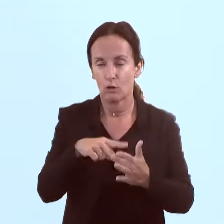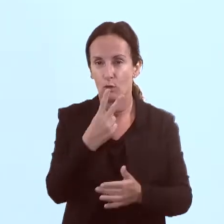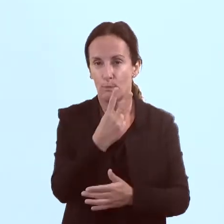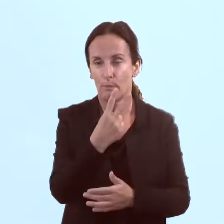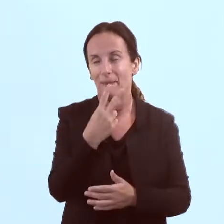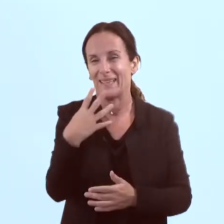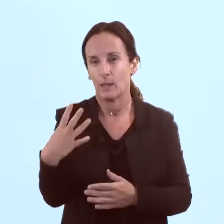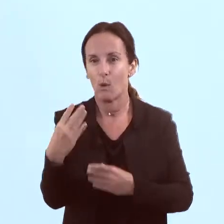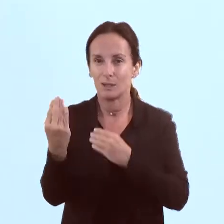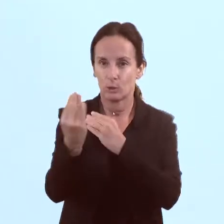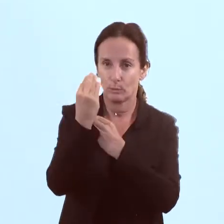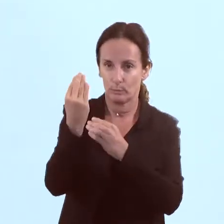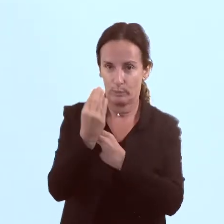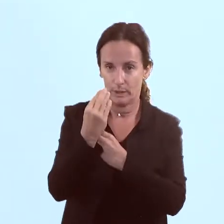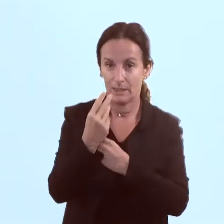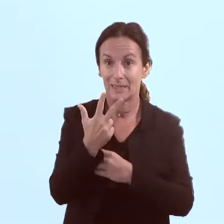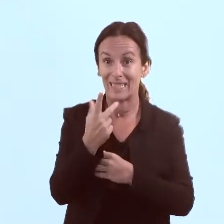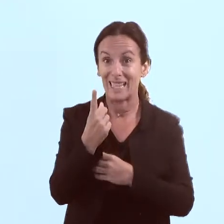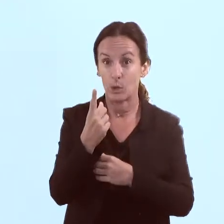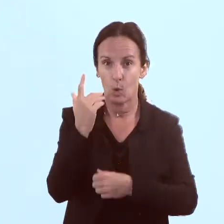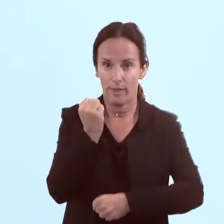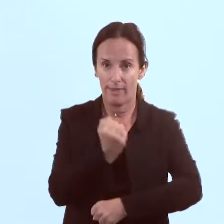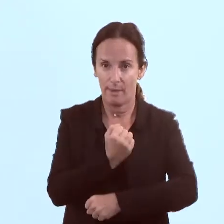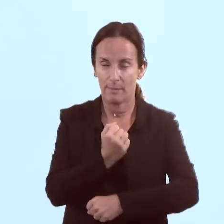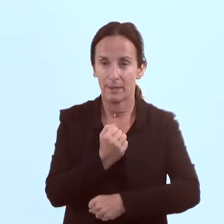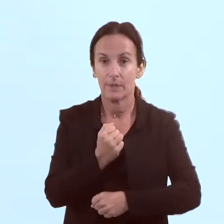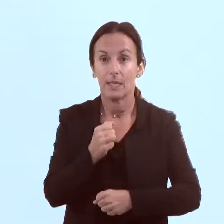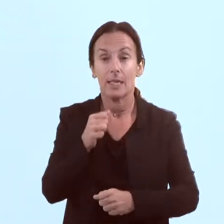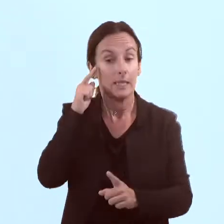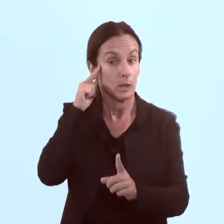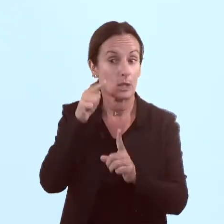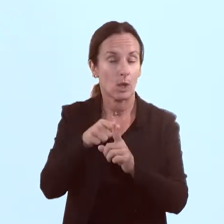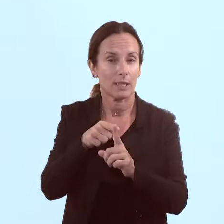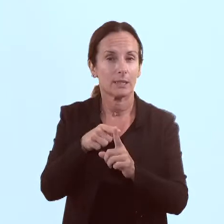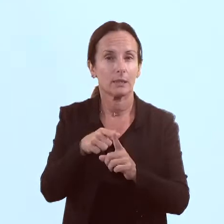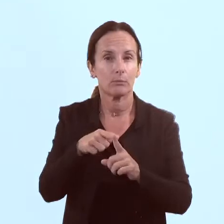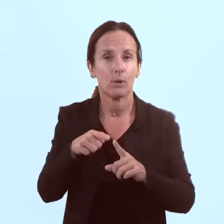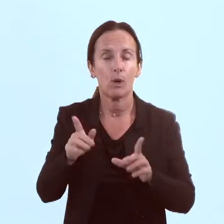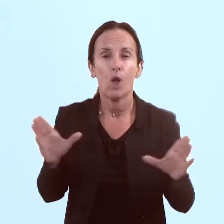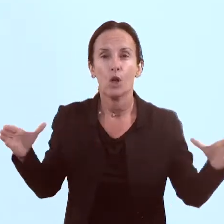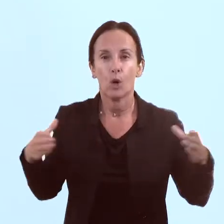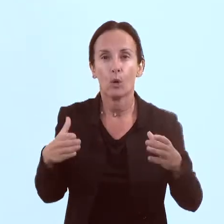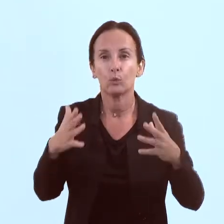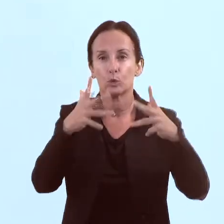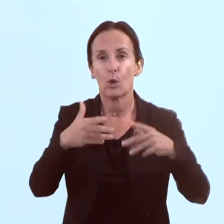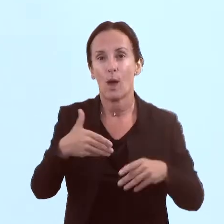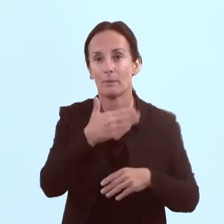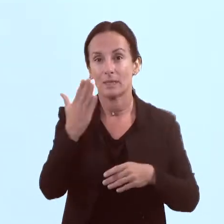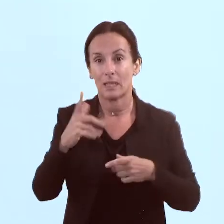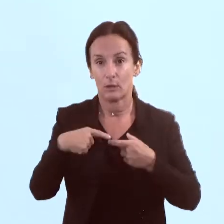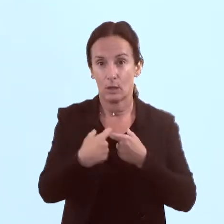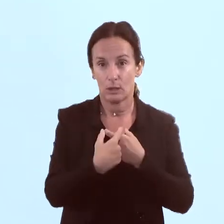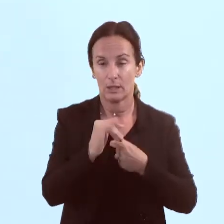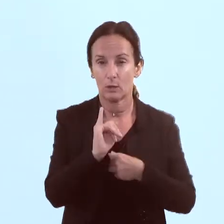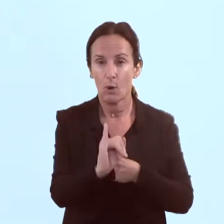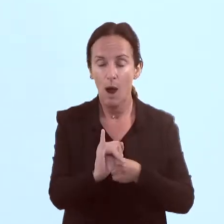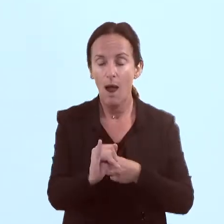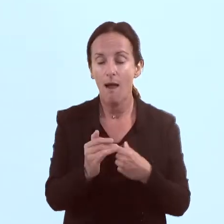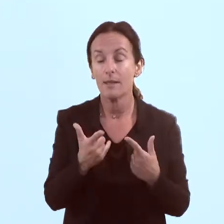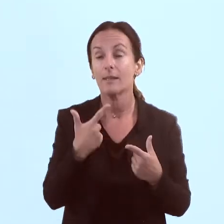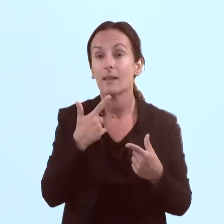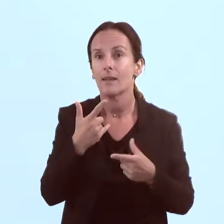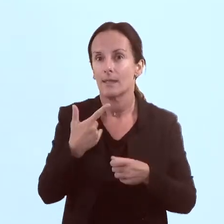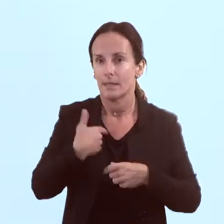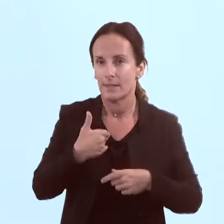de 2024, y en ese sentido estamos trabajando con el conjunto de las administraciones que participan, que como comentaba previamente